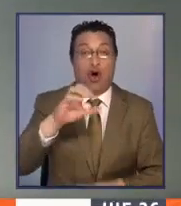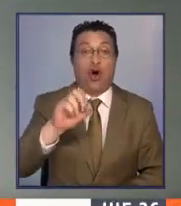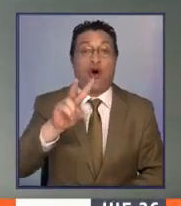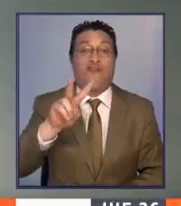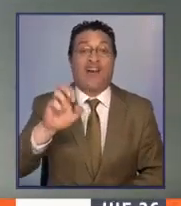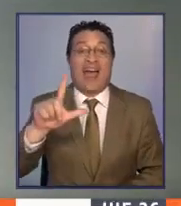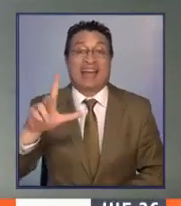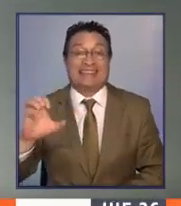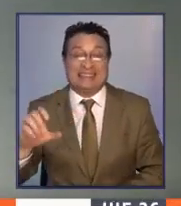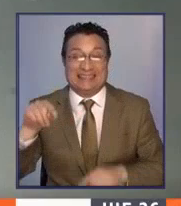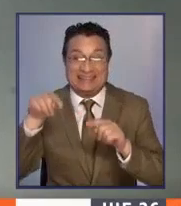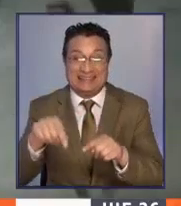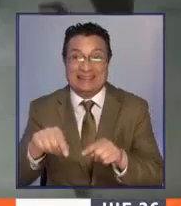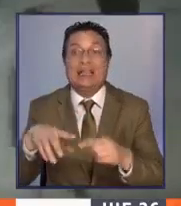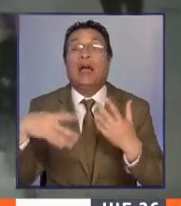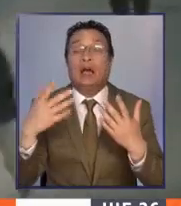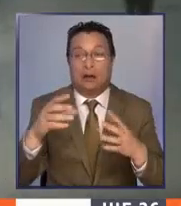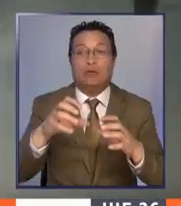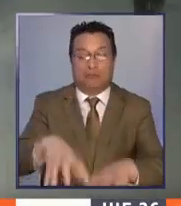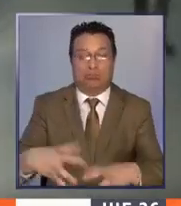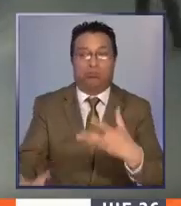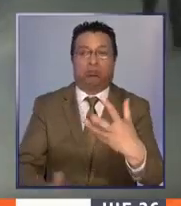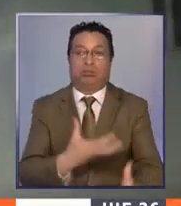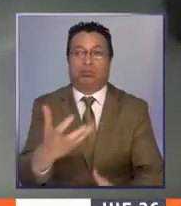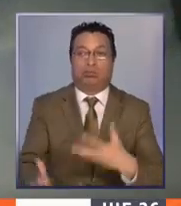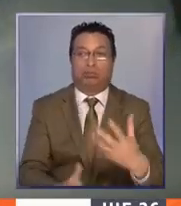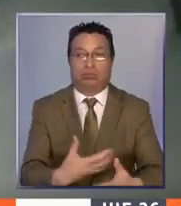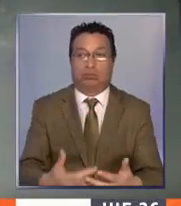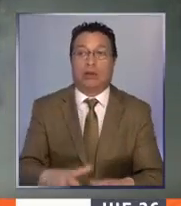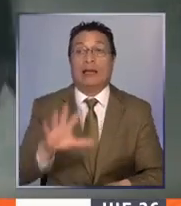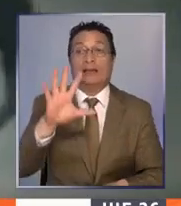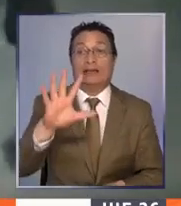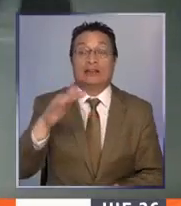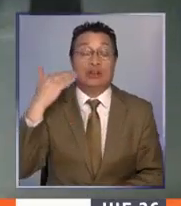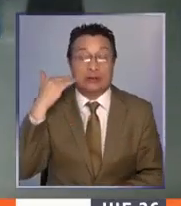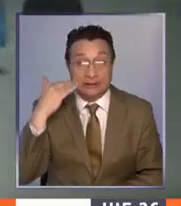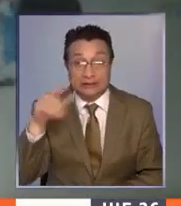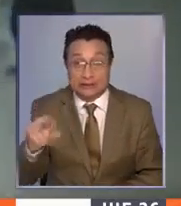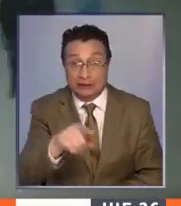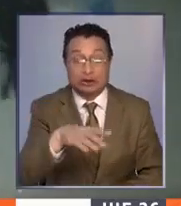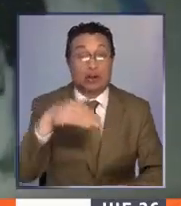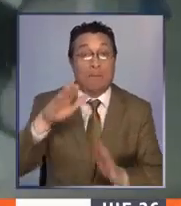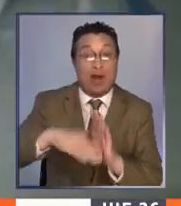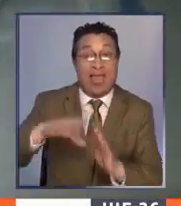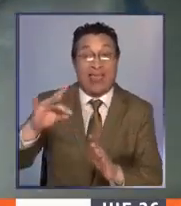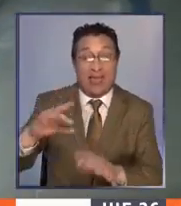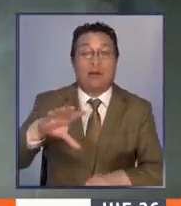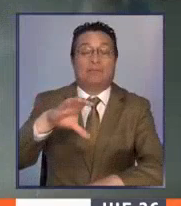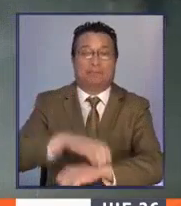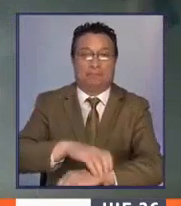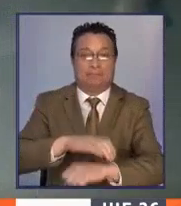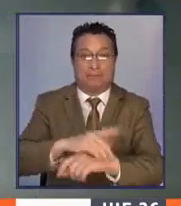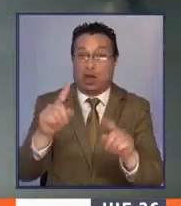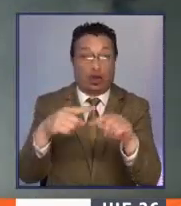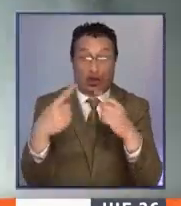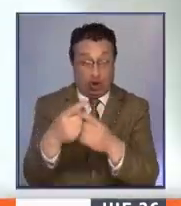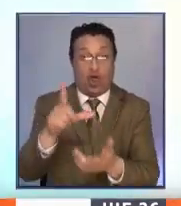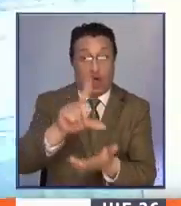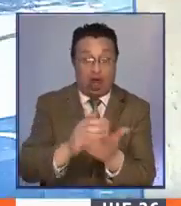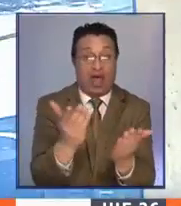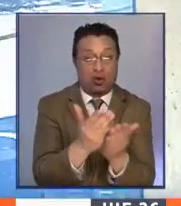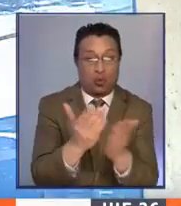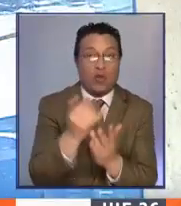iniciaran barricadas. Estos nuevos disturbios dejaron a 5 menores detenidos, todos pertenecientes al